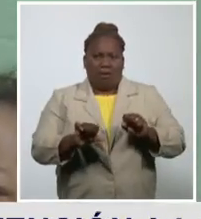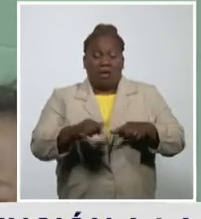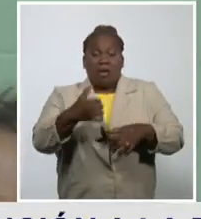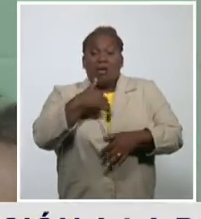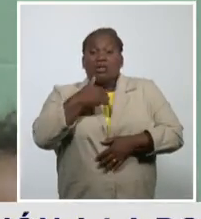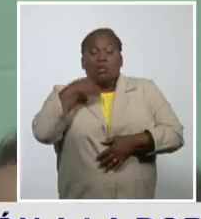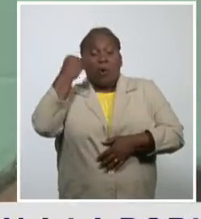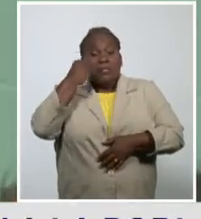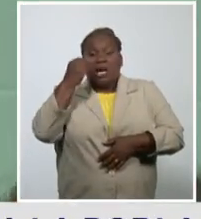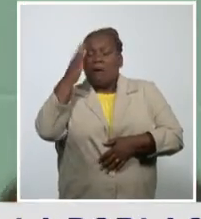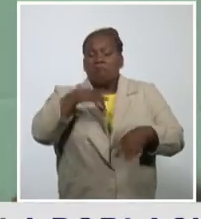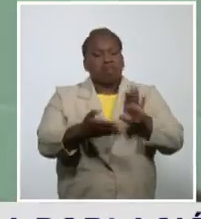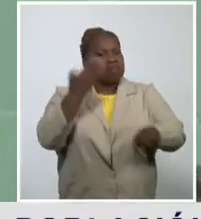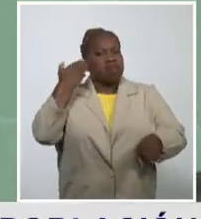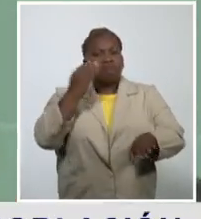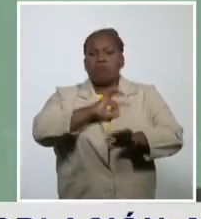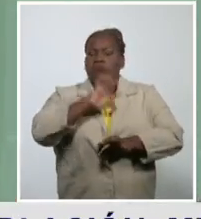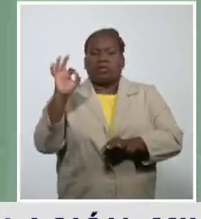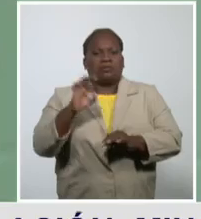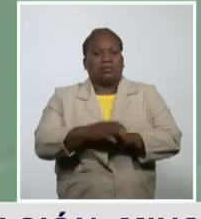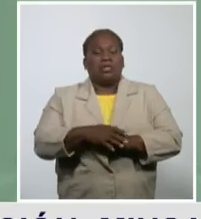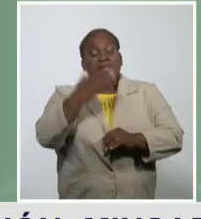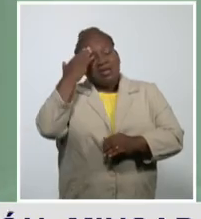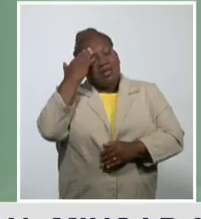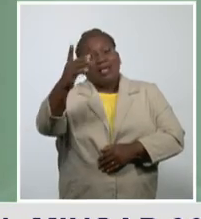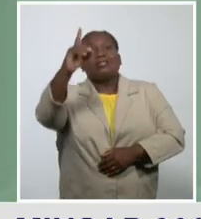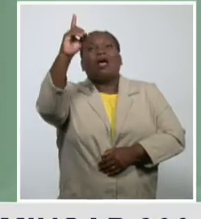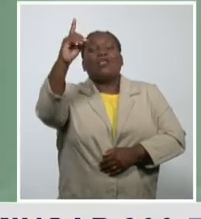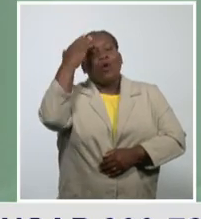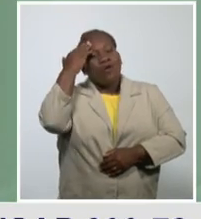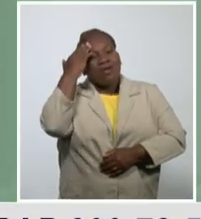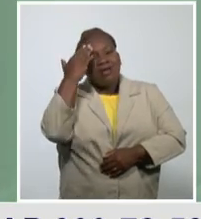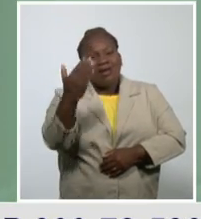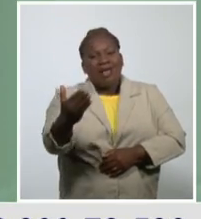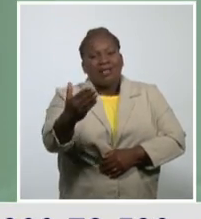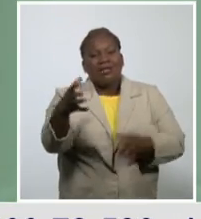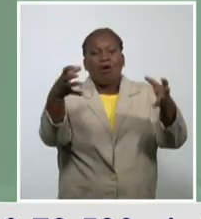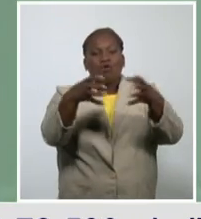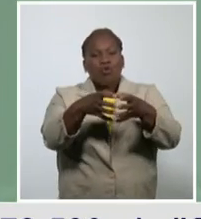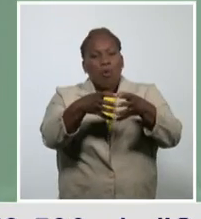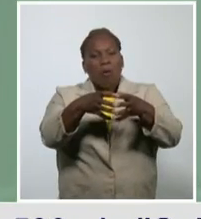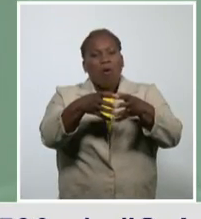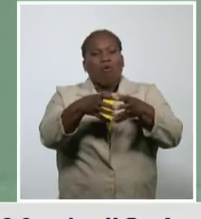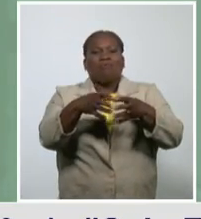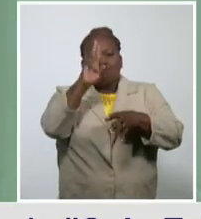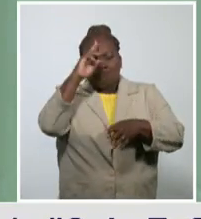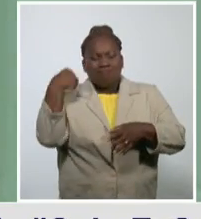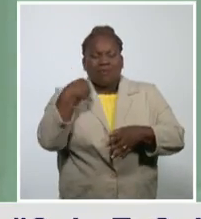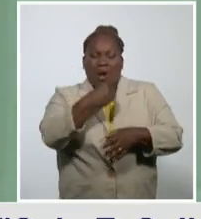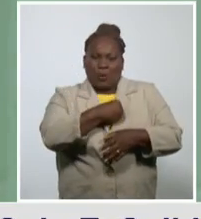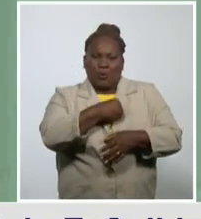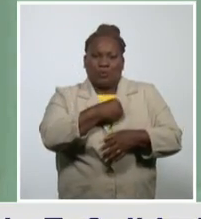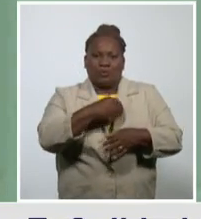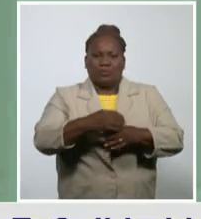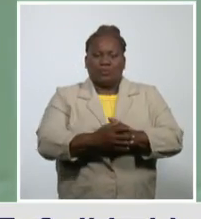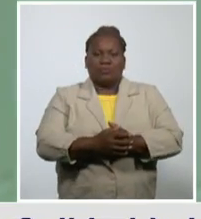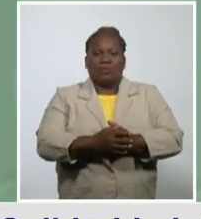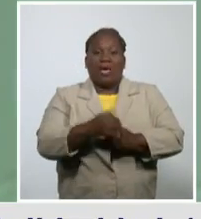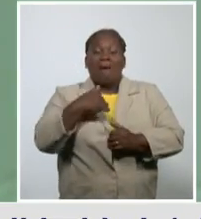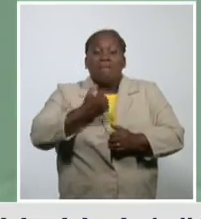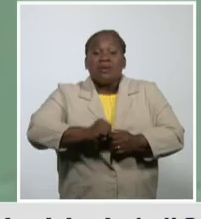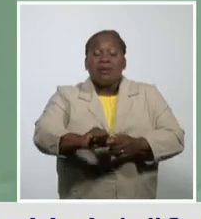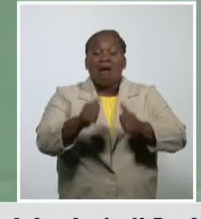que no se salvaba, y gracias a Dios y gracias al colectivo de enfermeras y de doctores que hay aquí, mi niña está